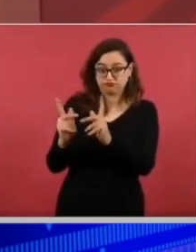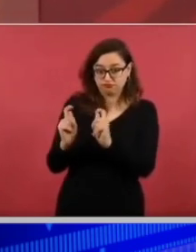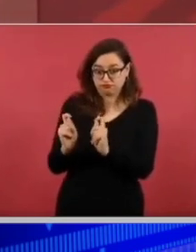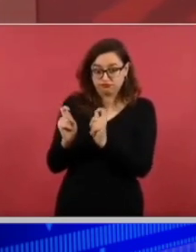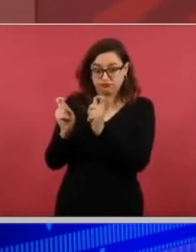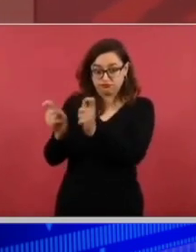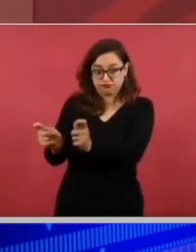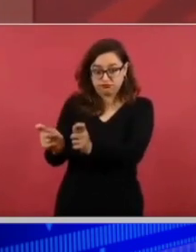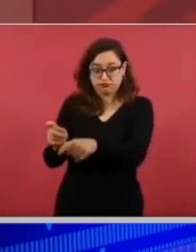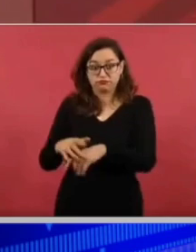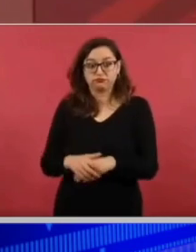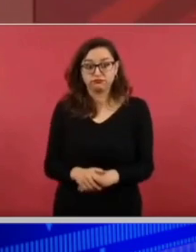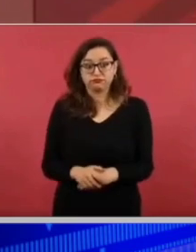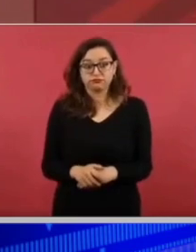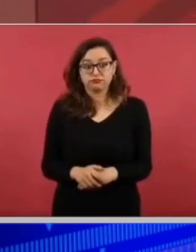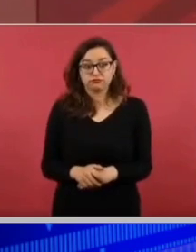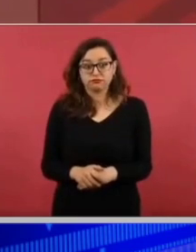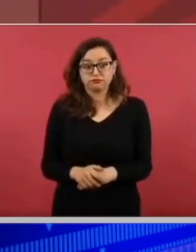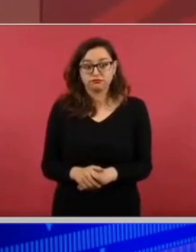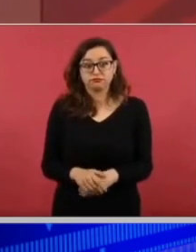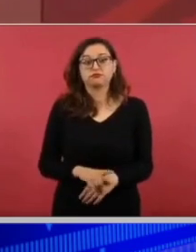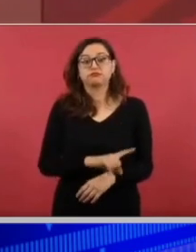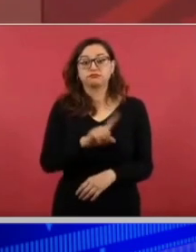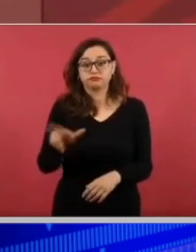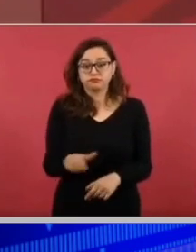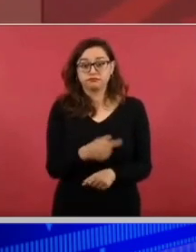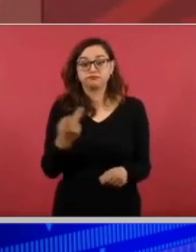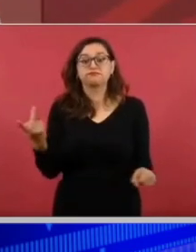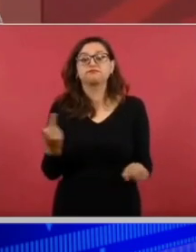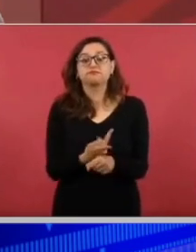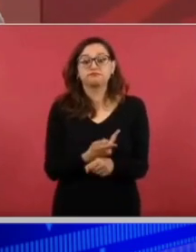que propuse ya